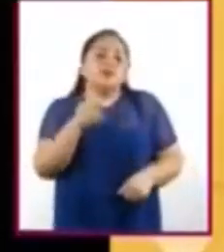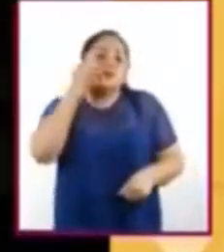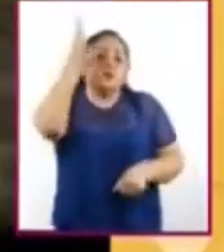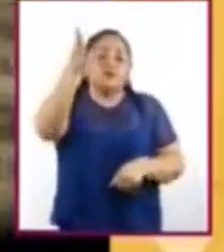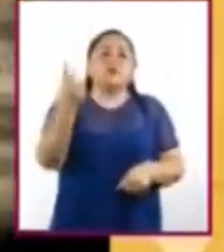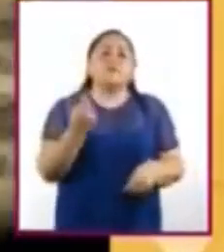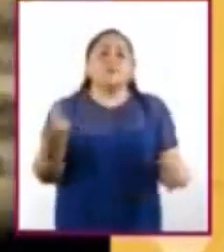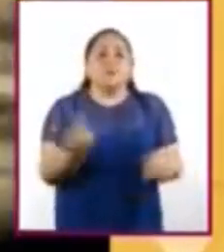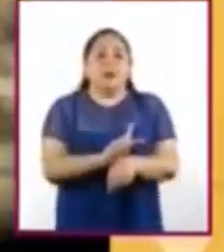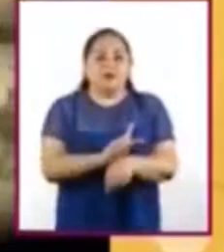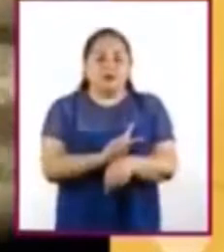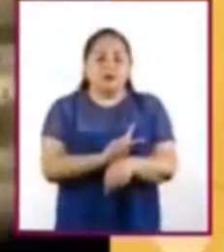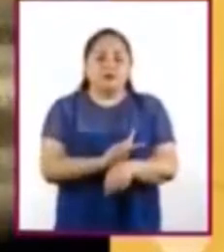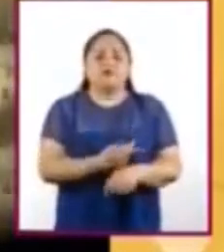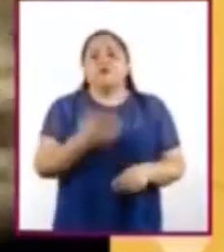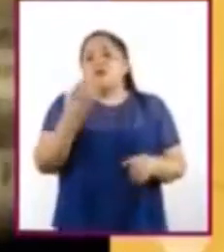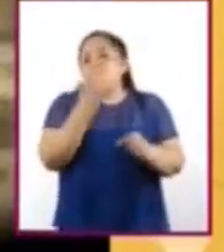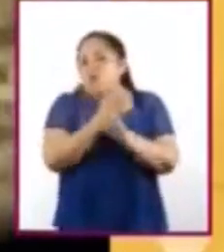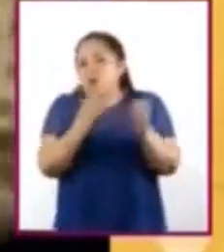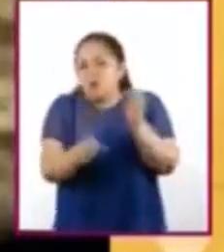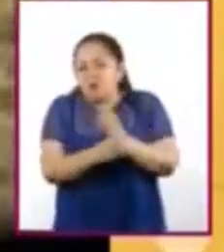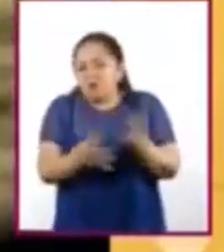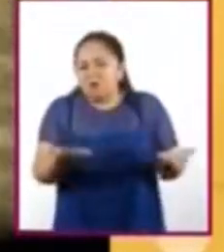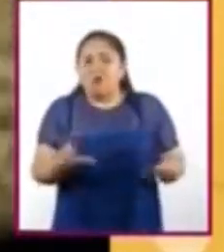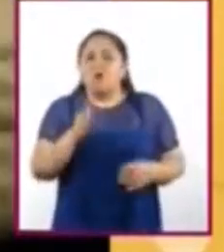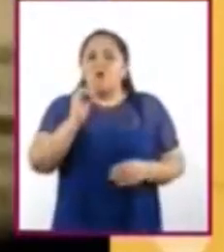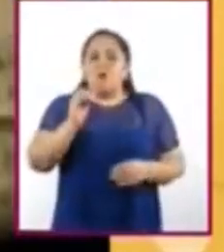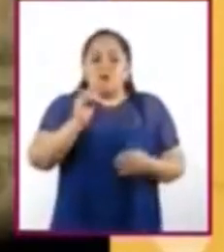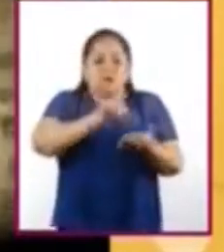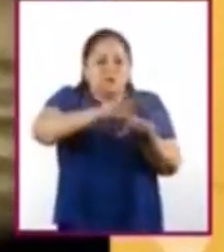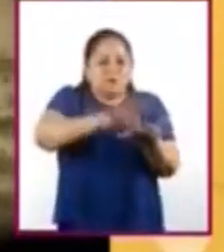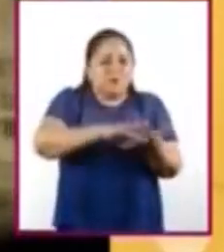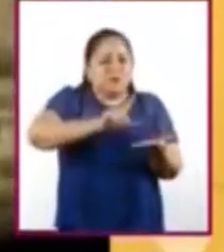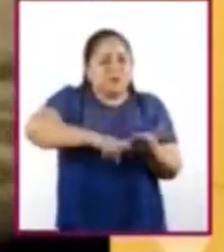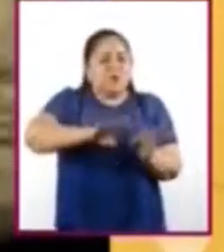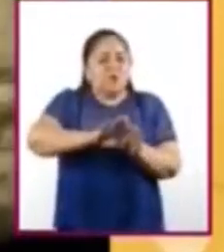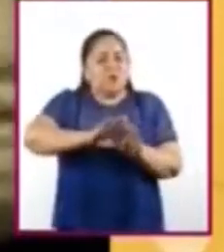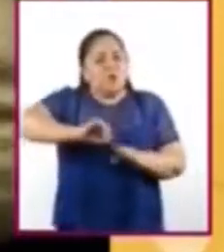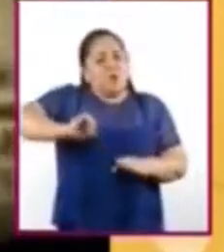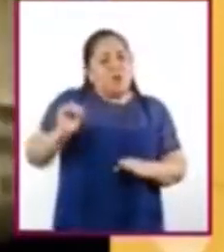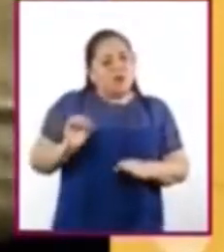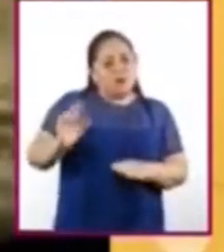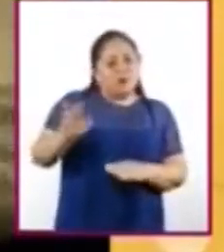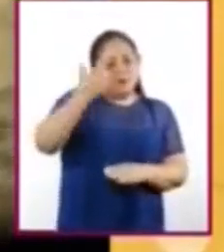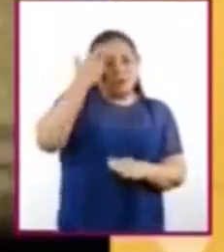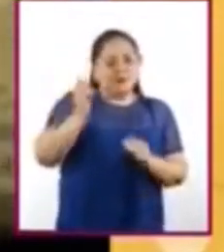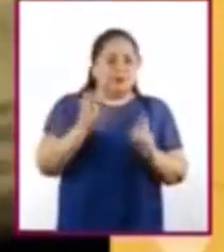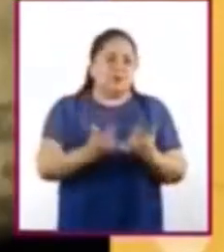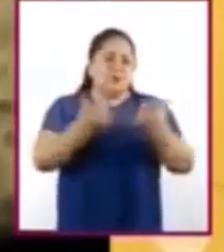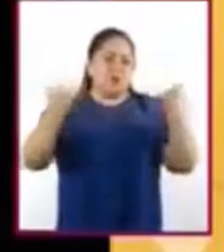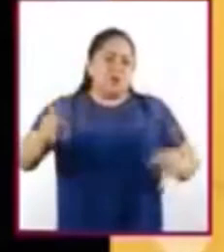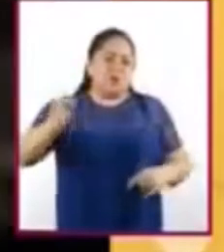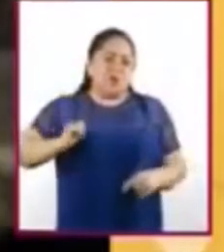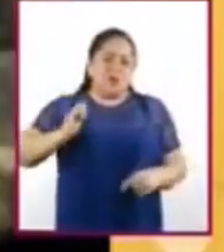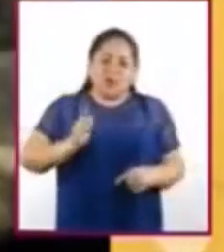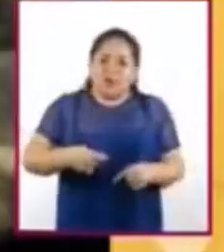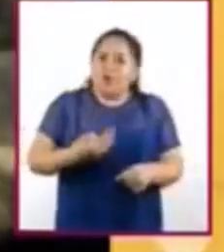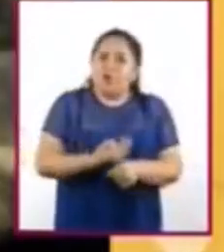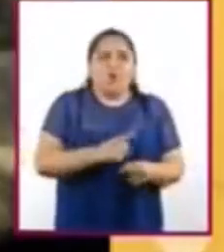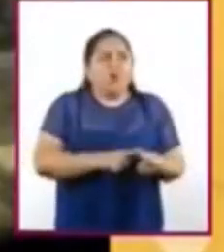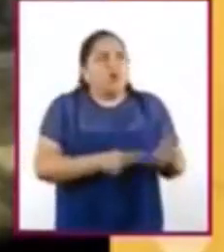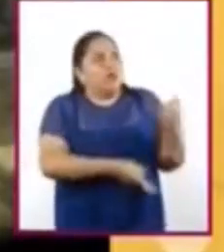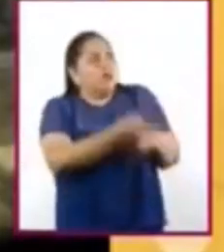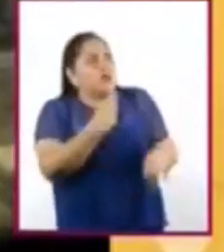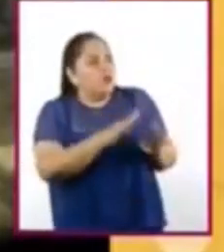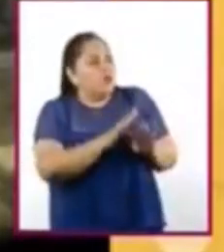futuro, de evidencias, fuentes o registros que han quedado como huellas y son herencia histórica de lo que somos, de dónde